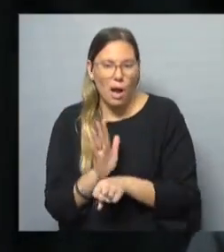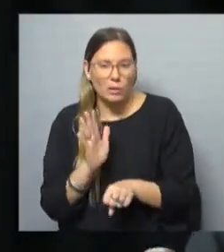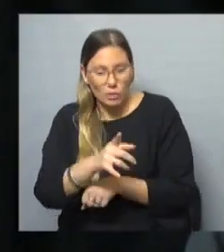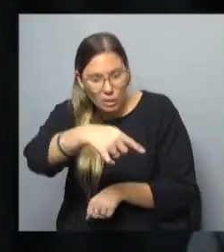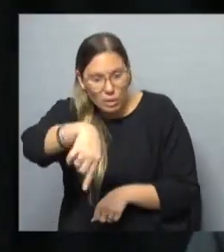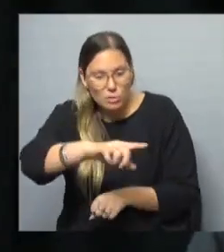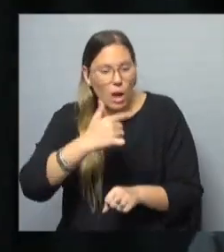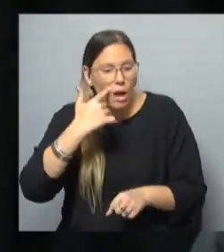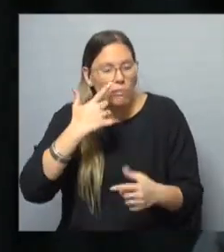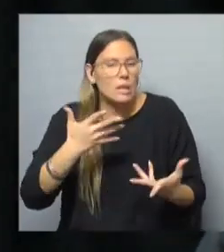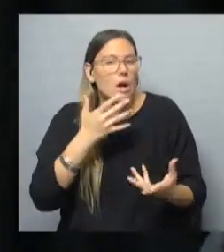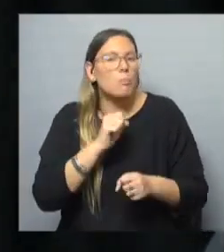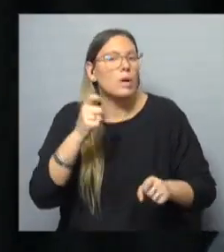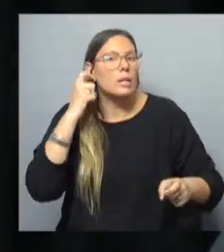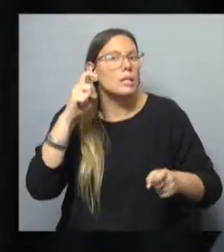bueno,